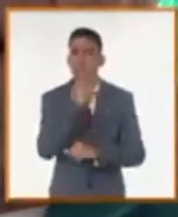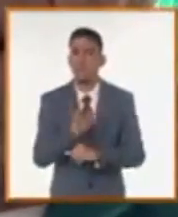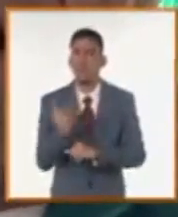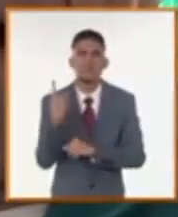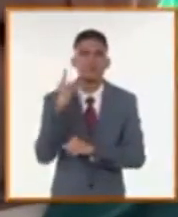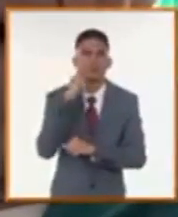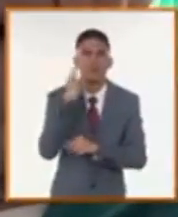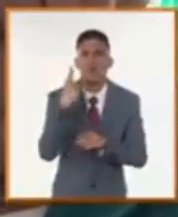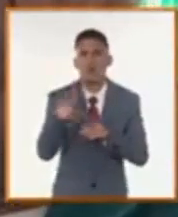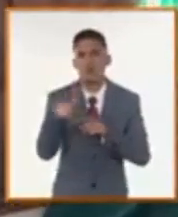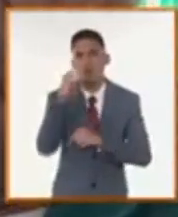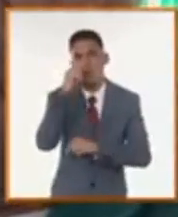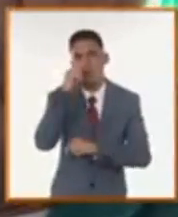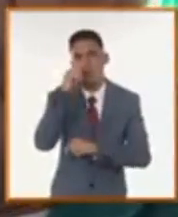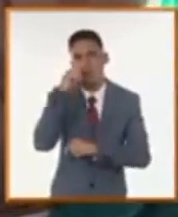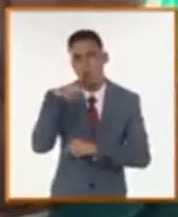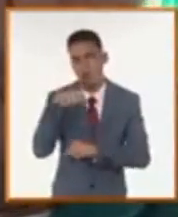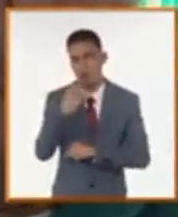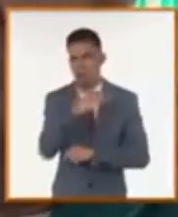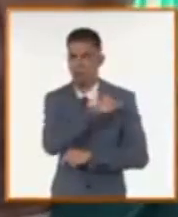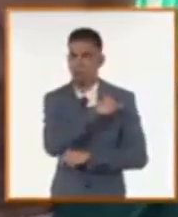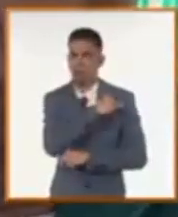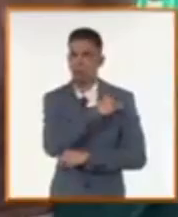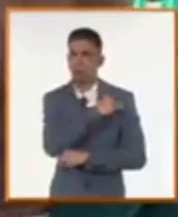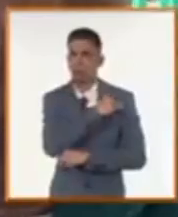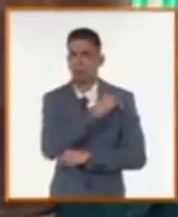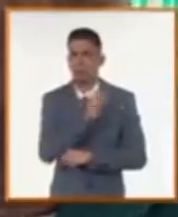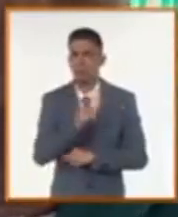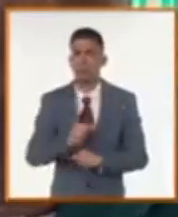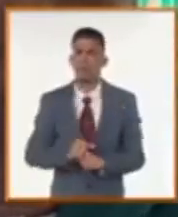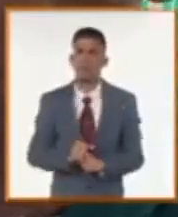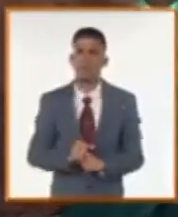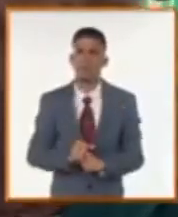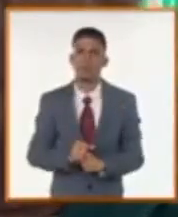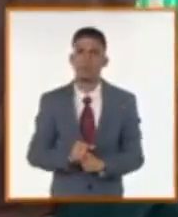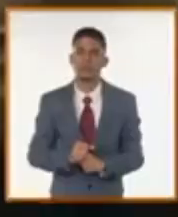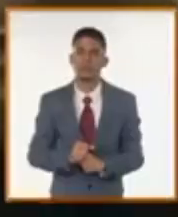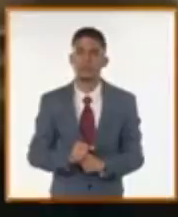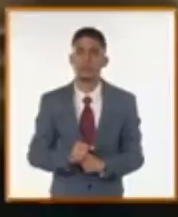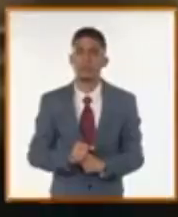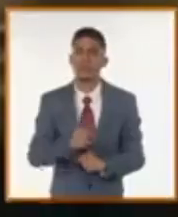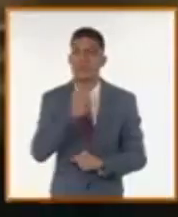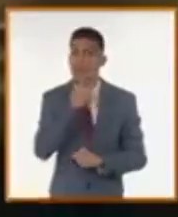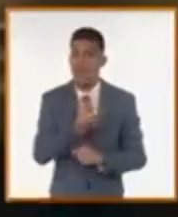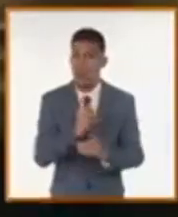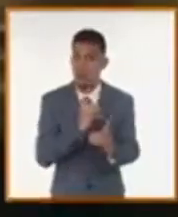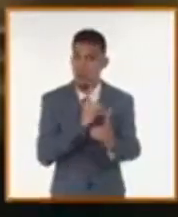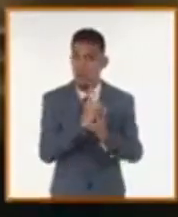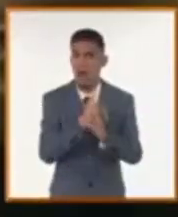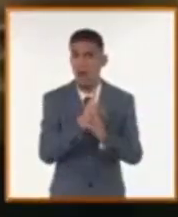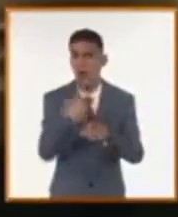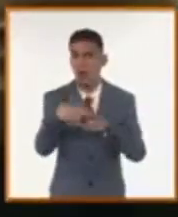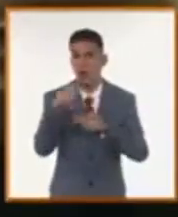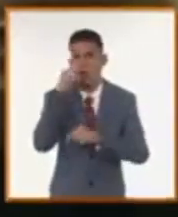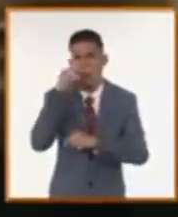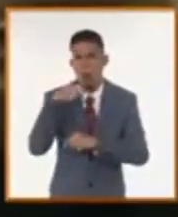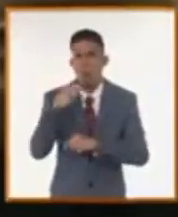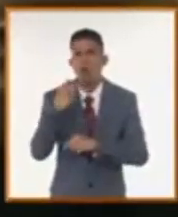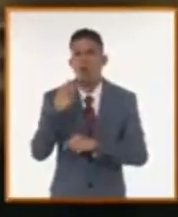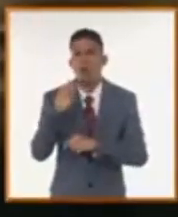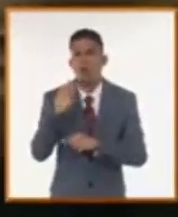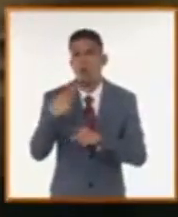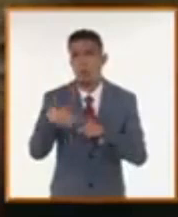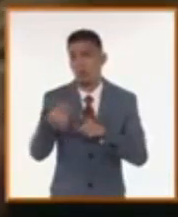general de división Leopoldo Sintra Fría, quien le informaba sobre la